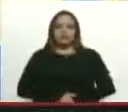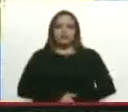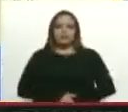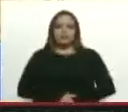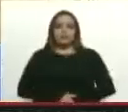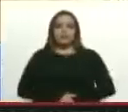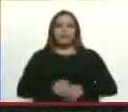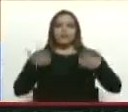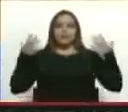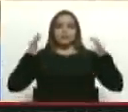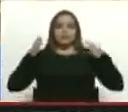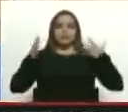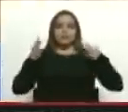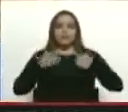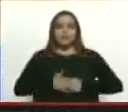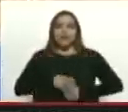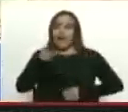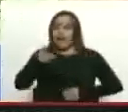Ahí debe